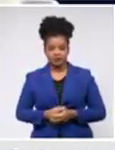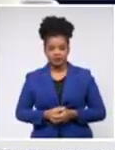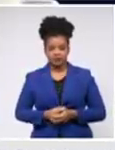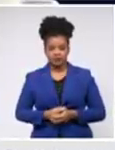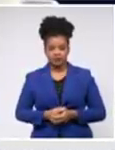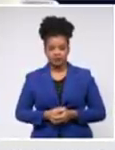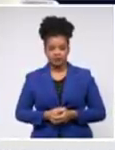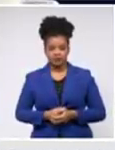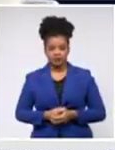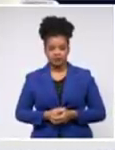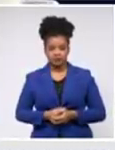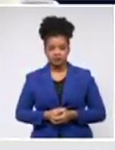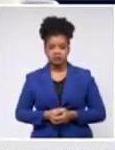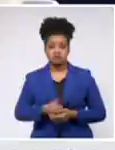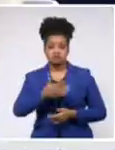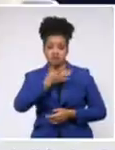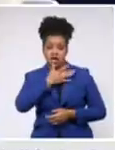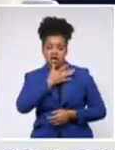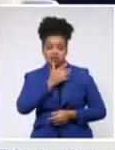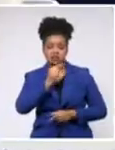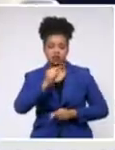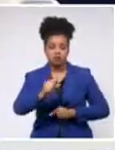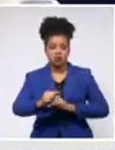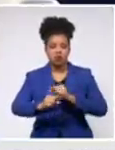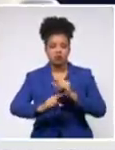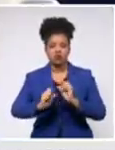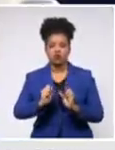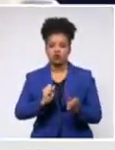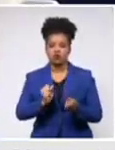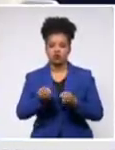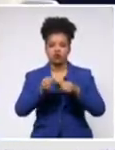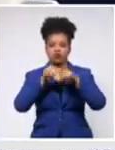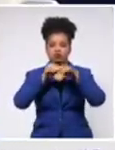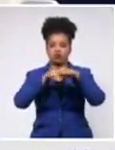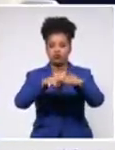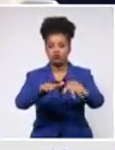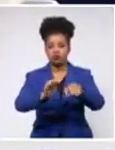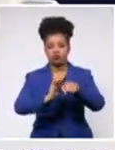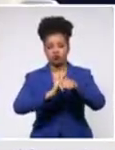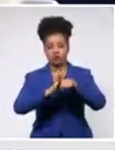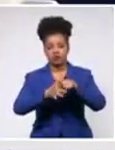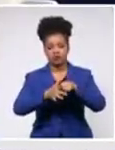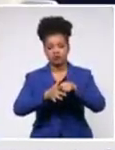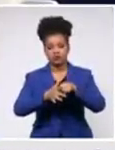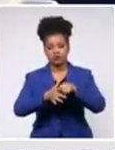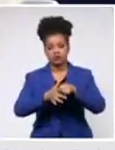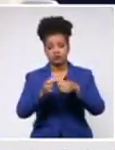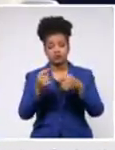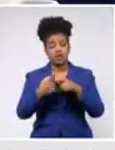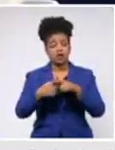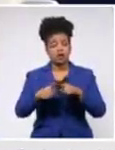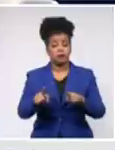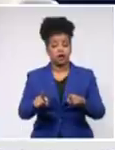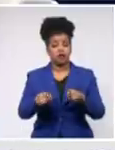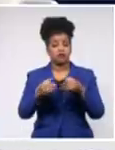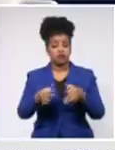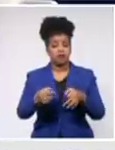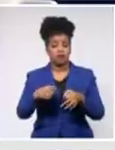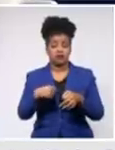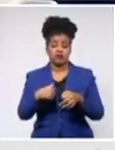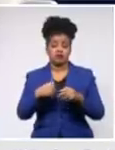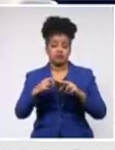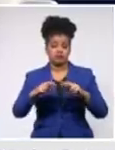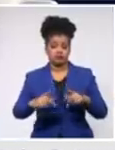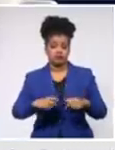parece que va al control de la transmisión. Eso, de todas formas, siempre reitero que se trabaja